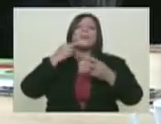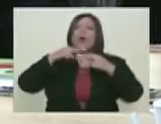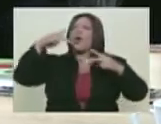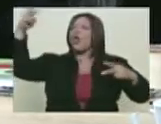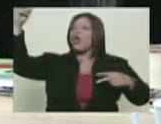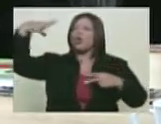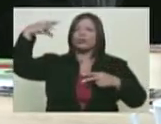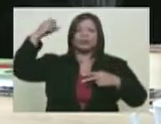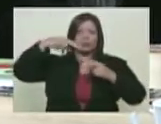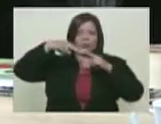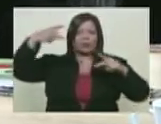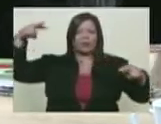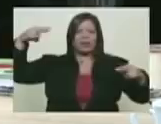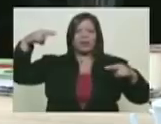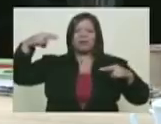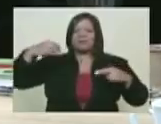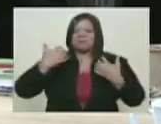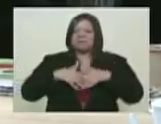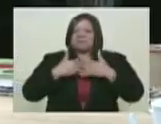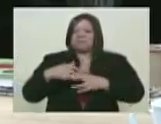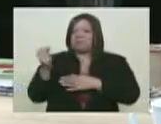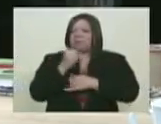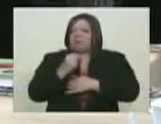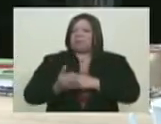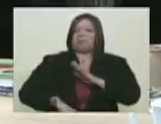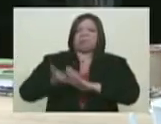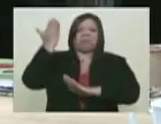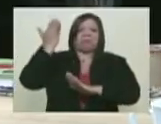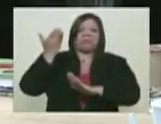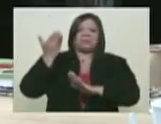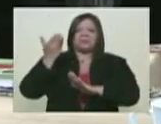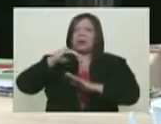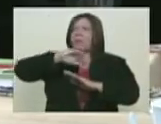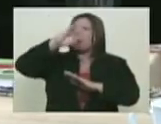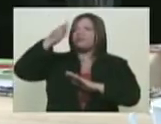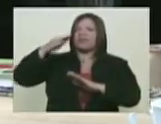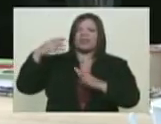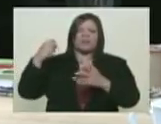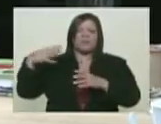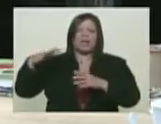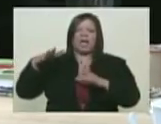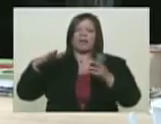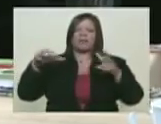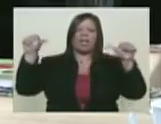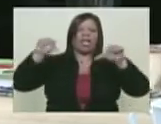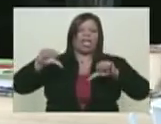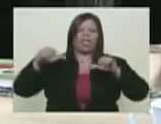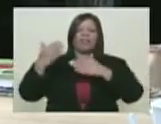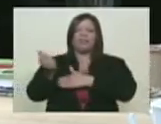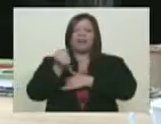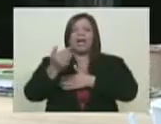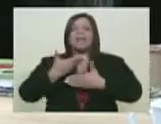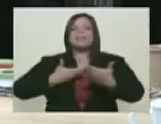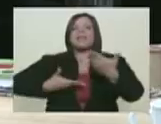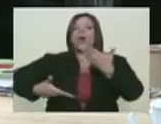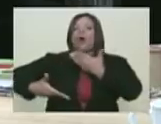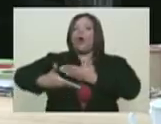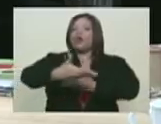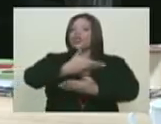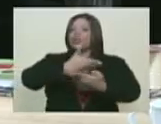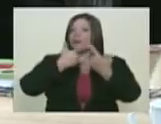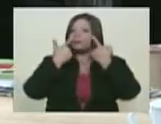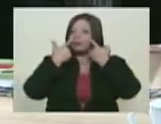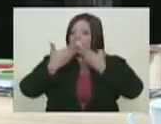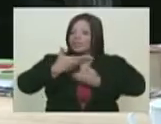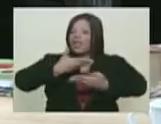Para que entonces una empresa diga, yo no subo la electricidad a aquella montaña, porque sale muy caro. y mi negocio es que